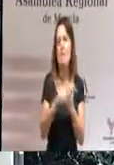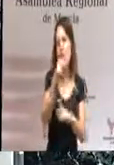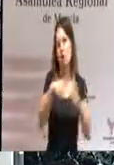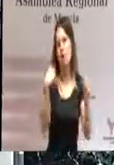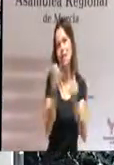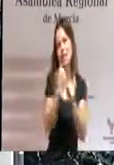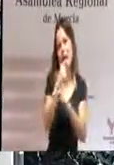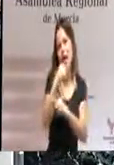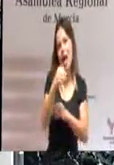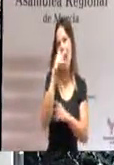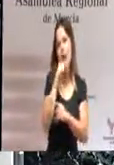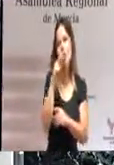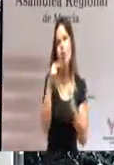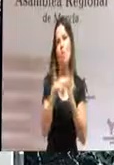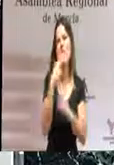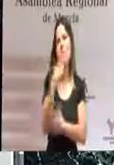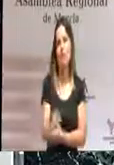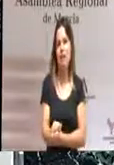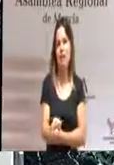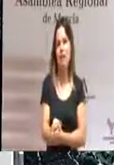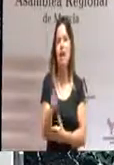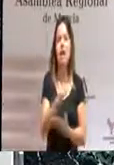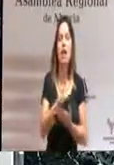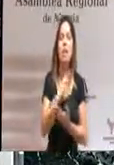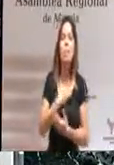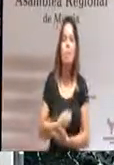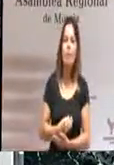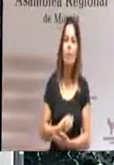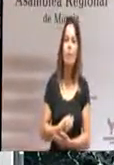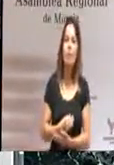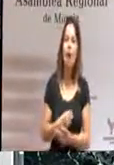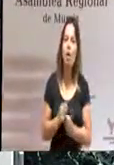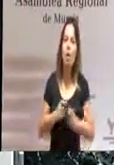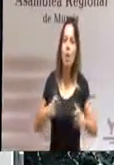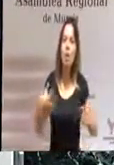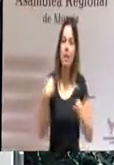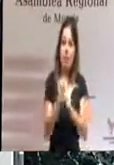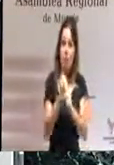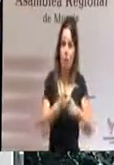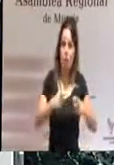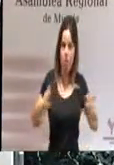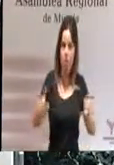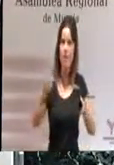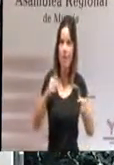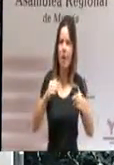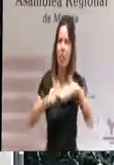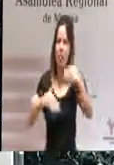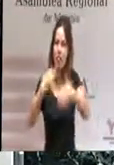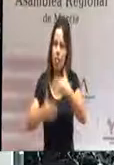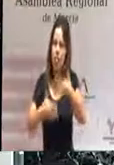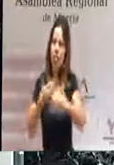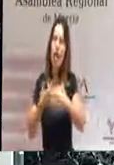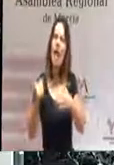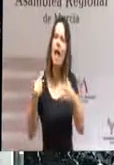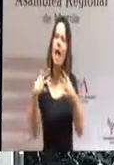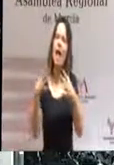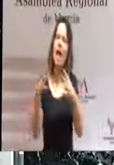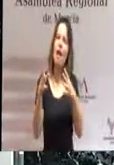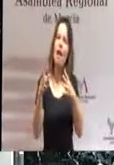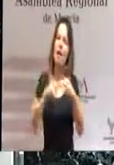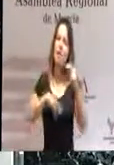el año 2020. La región de Murcia ha crecido en empleo, como ha avanzado también en infraestructuras,